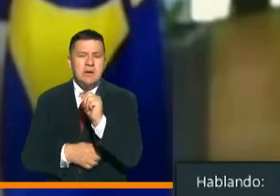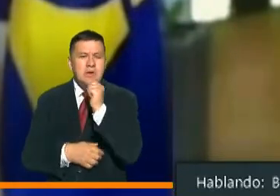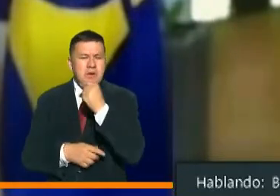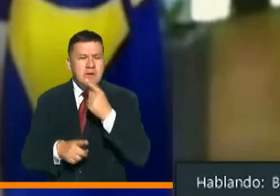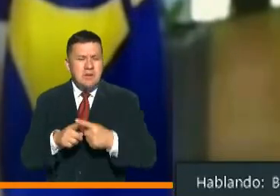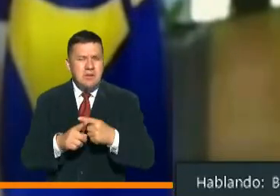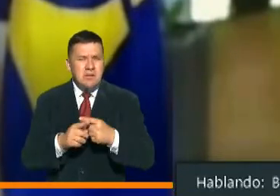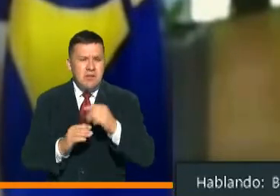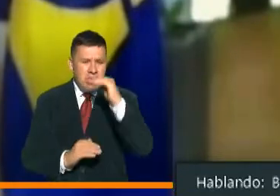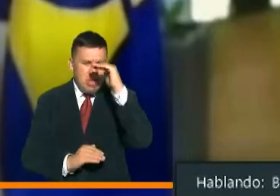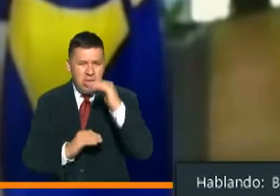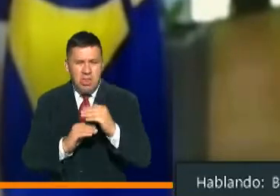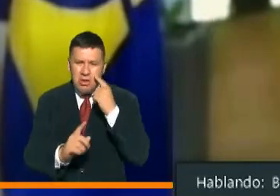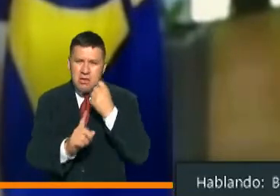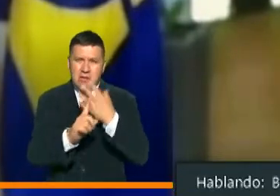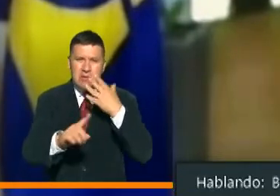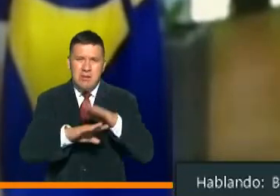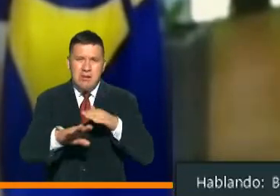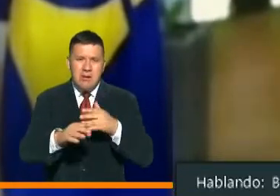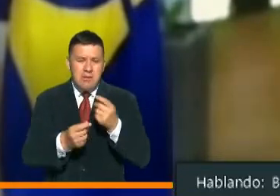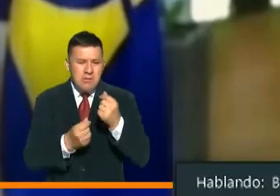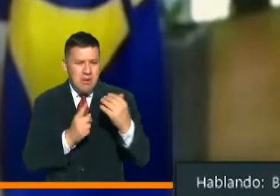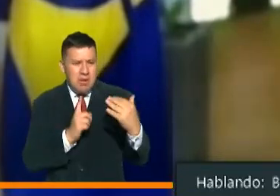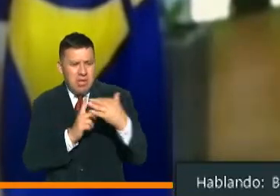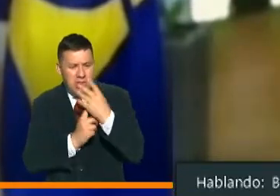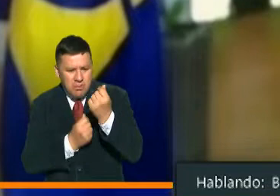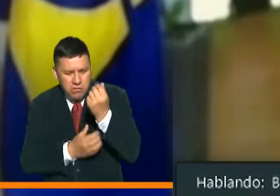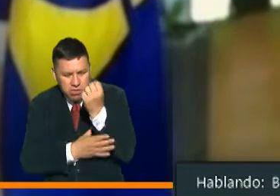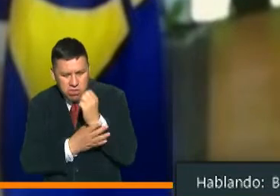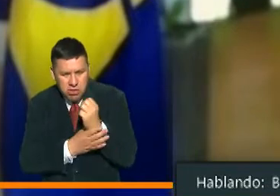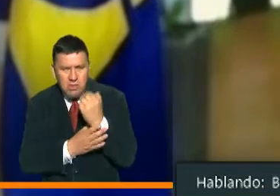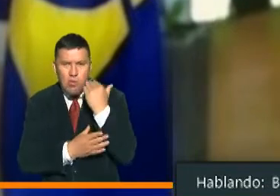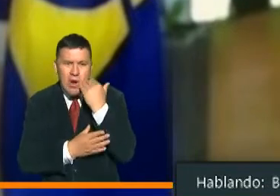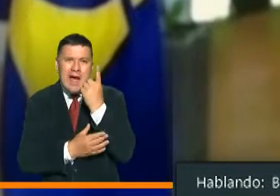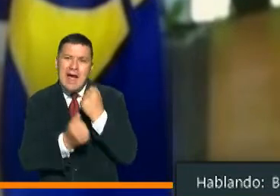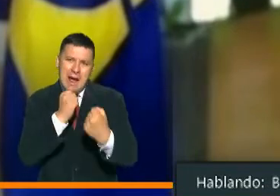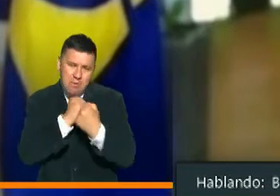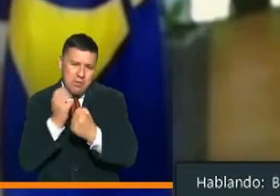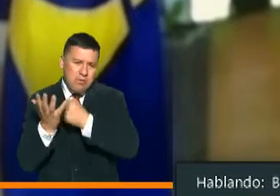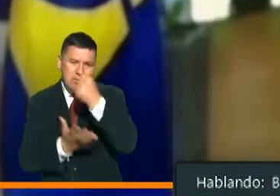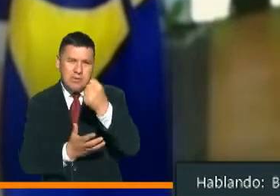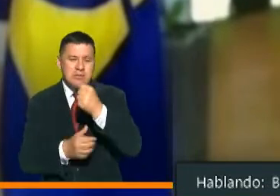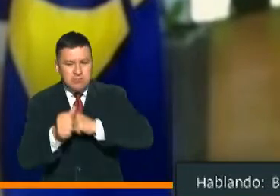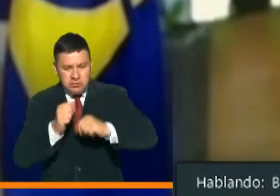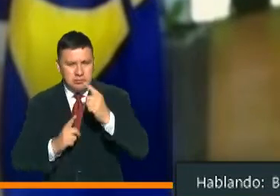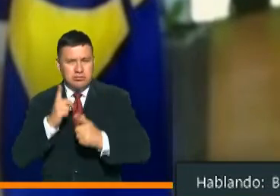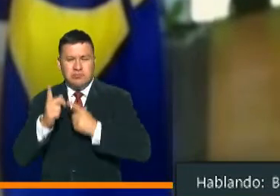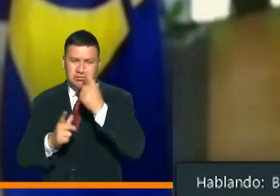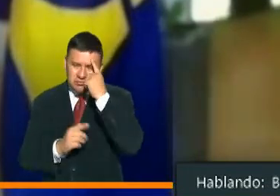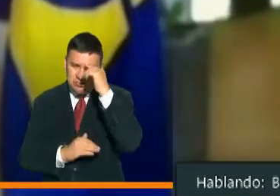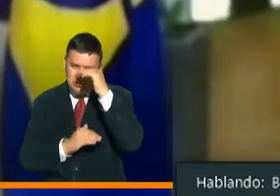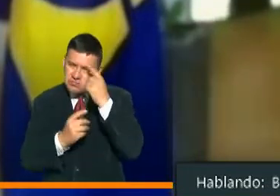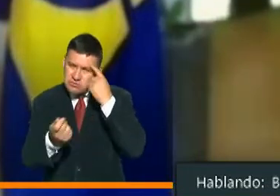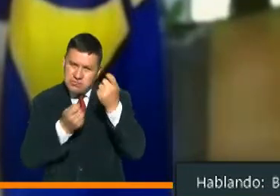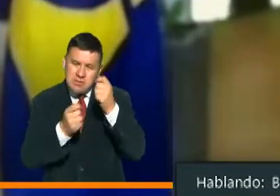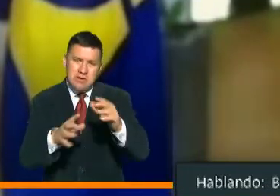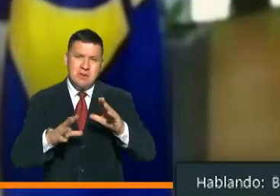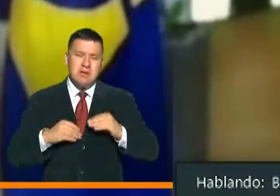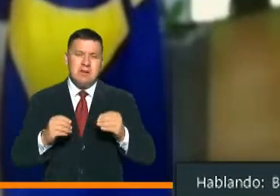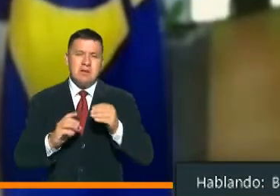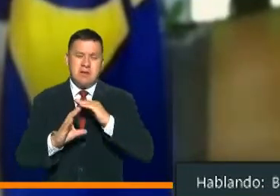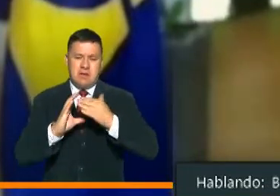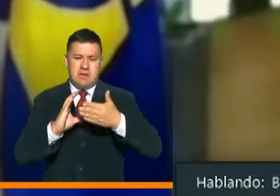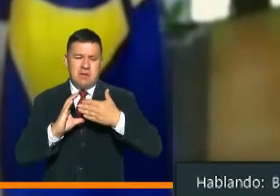sufrieron desproporcionadamente el impacto de la recesión provocada por la pandemia. Tres, la resiliencia, mitigación y adaptación al